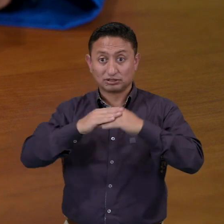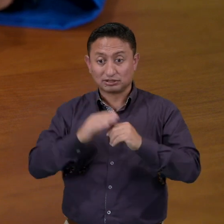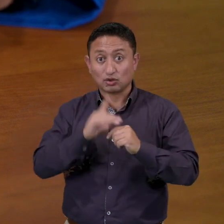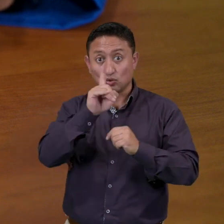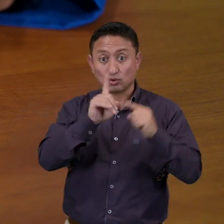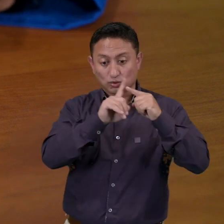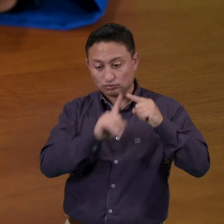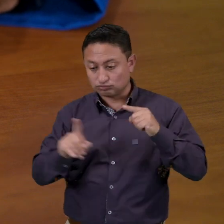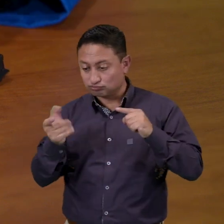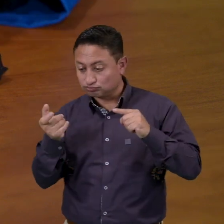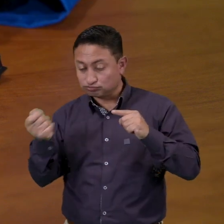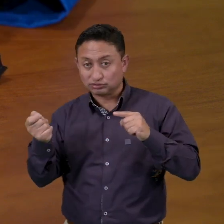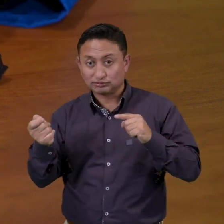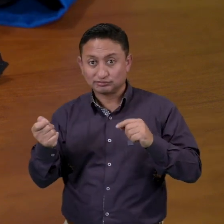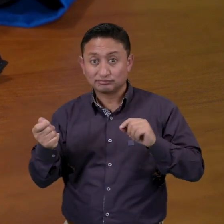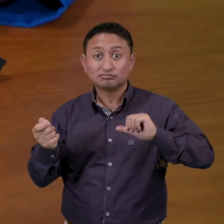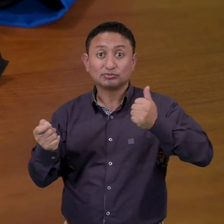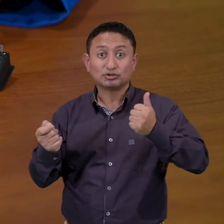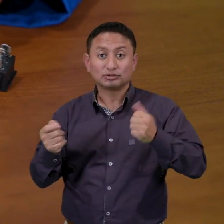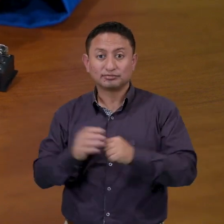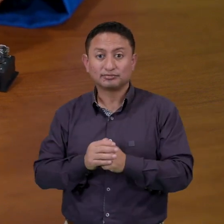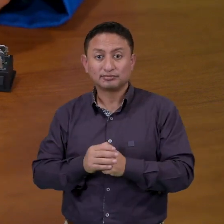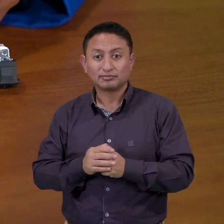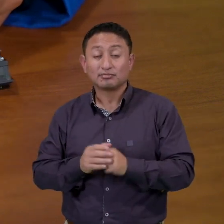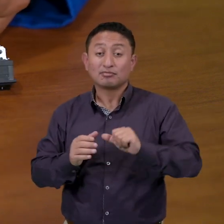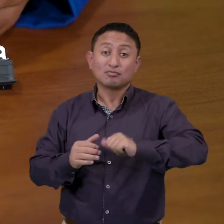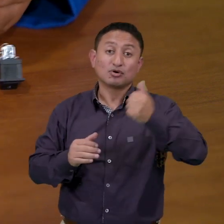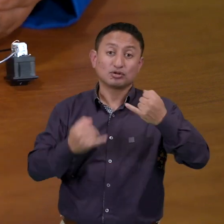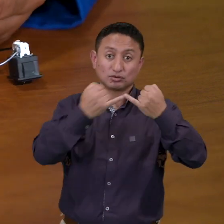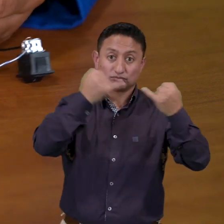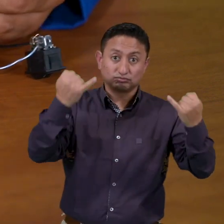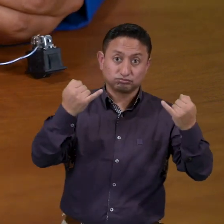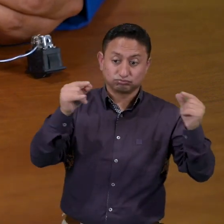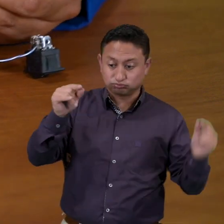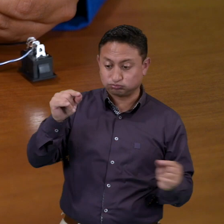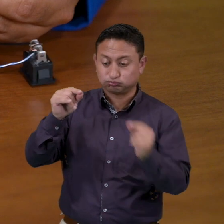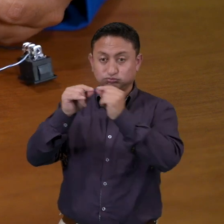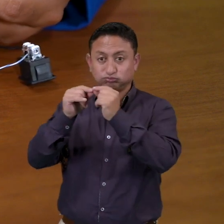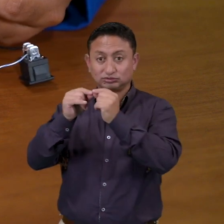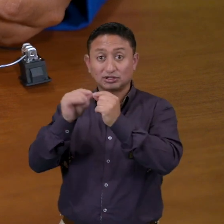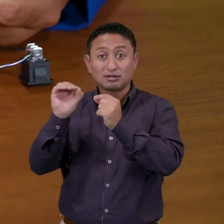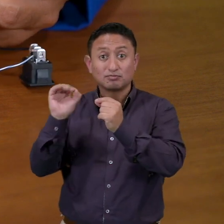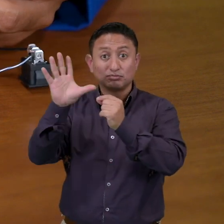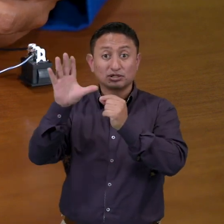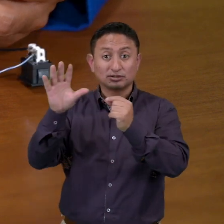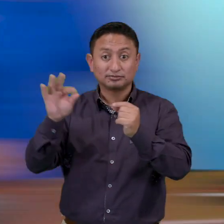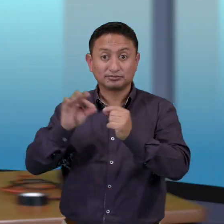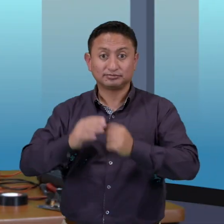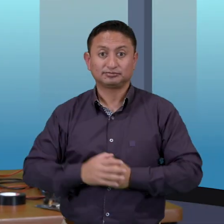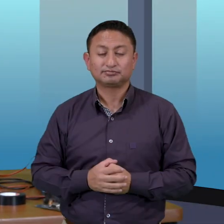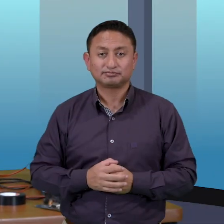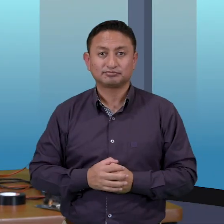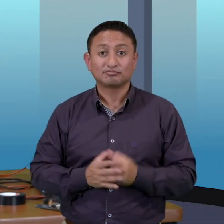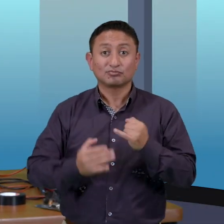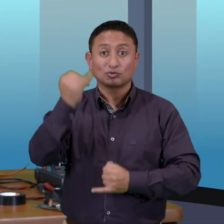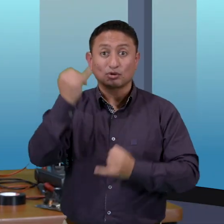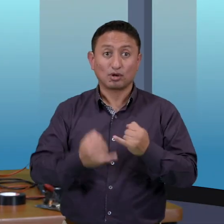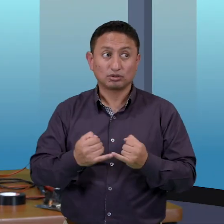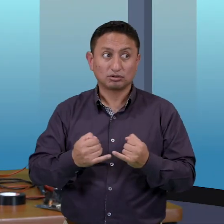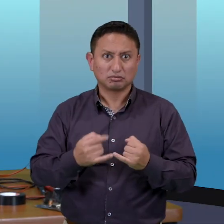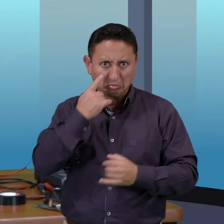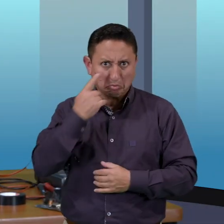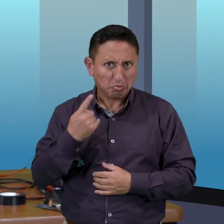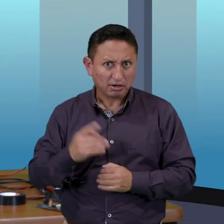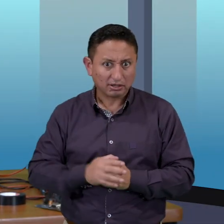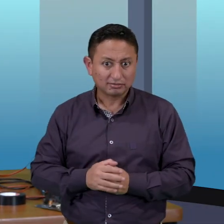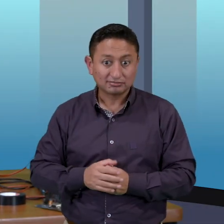al interruptor. Cuarto paso, conecten el otro cable de la batería a la boquilla. Finalmente,